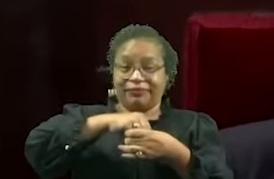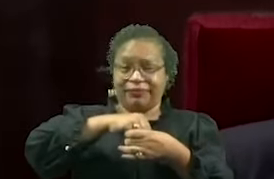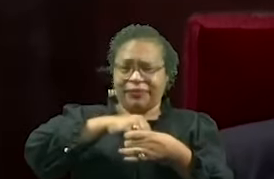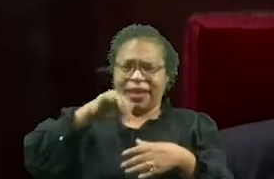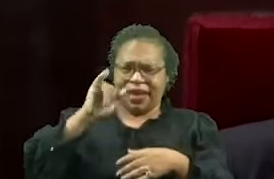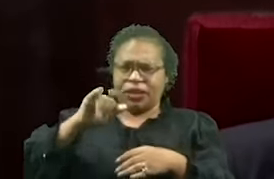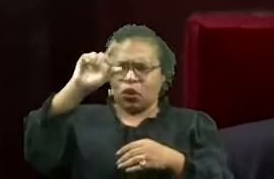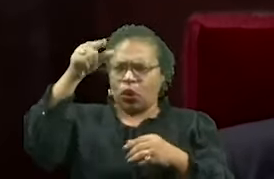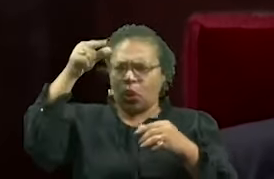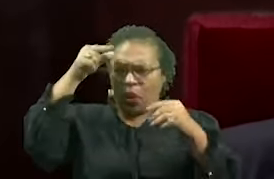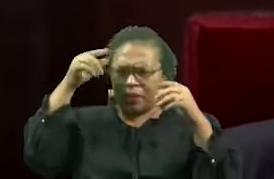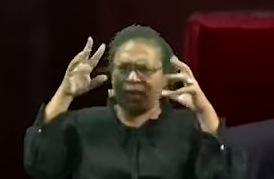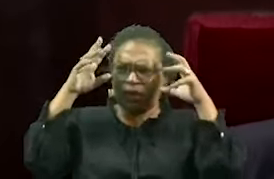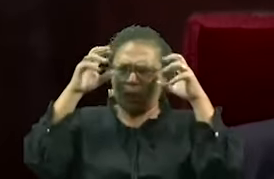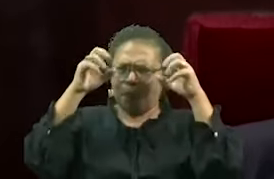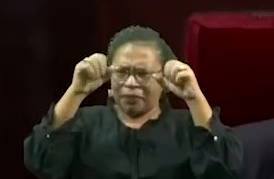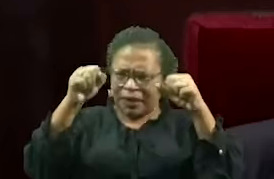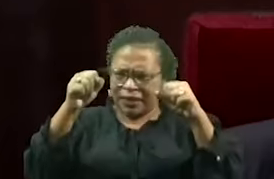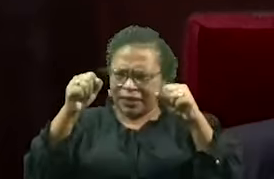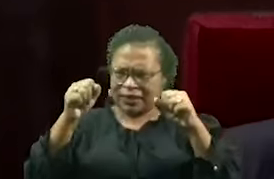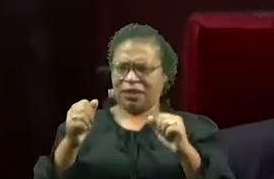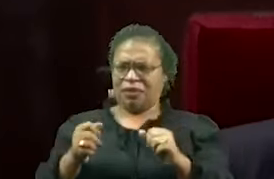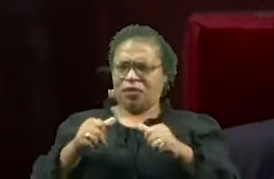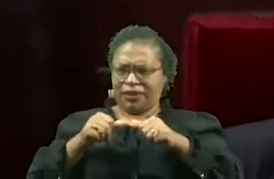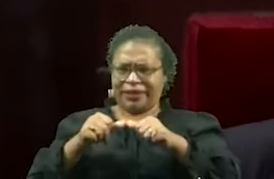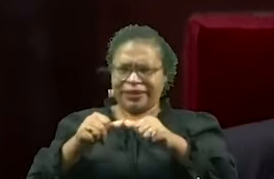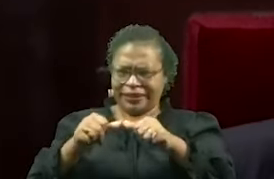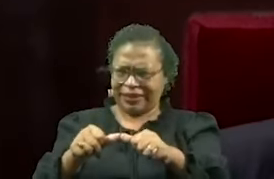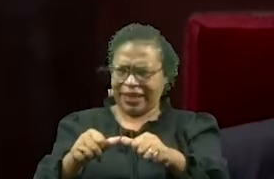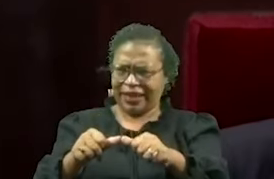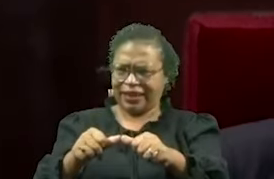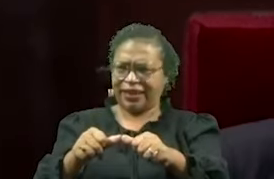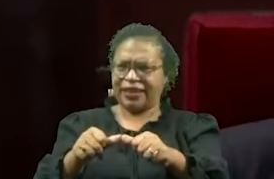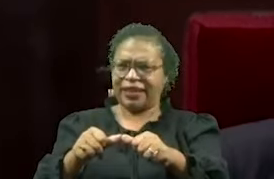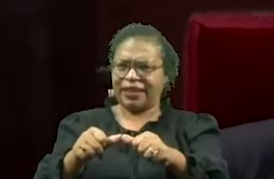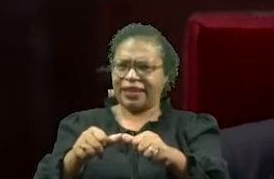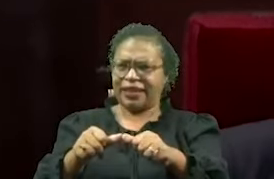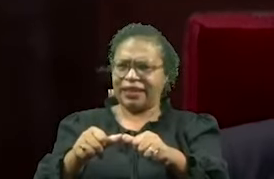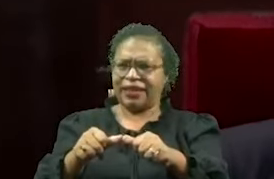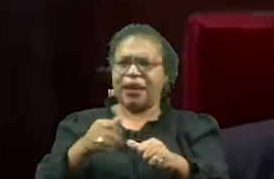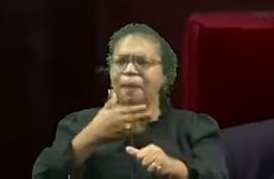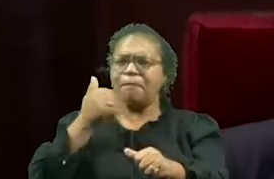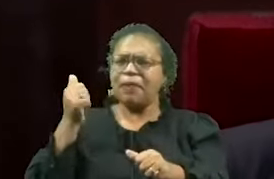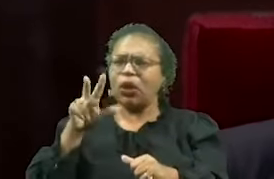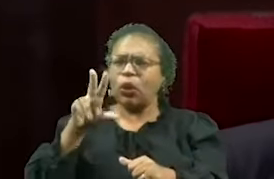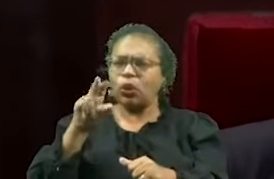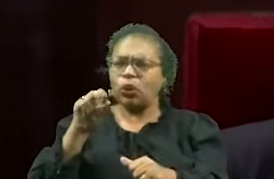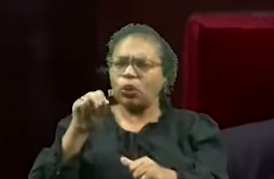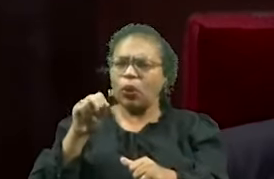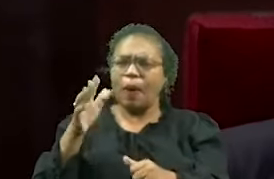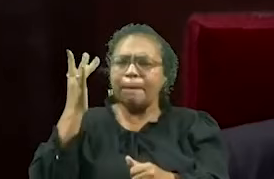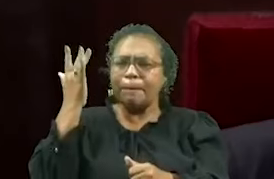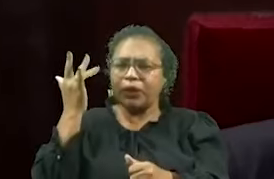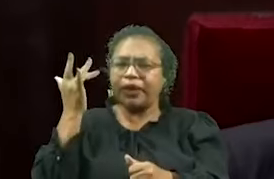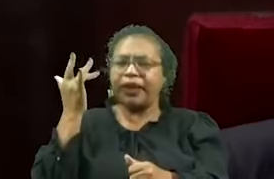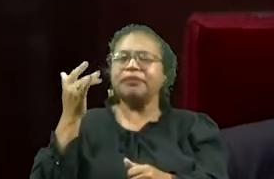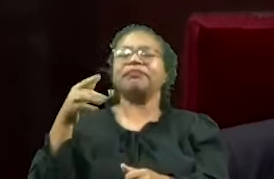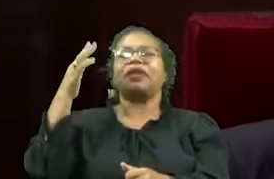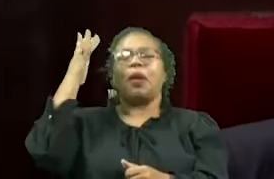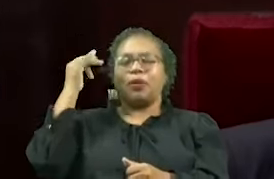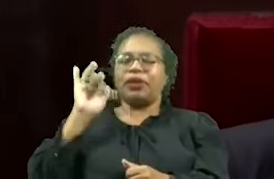político es una garantía de que nuestras instituciones se mantendrán fuertes y al servicio de la